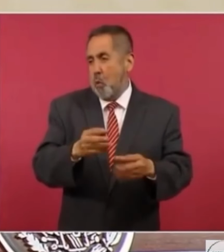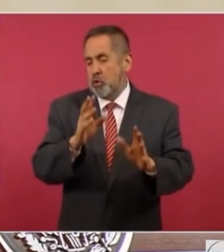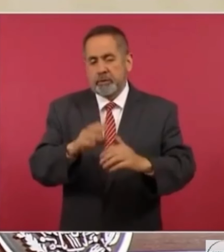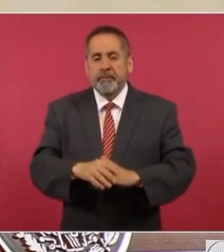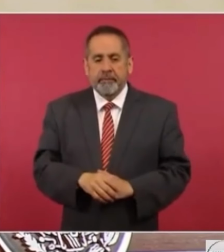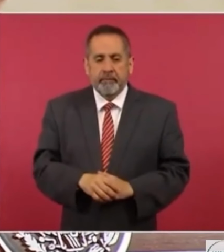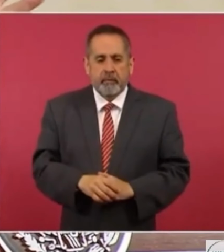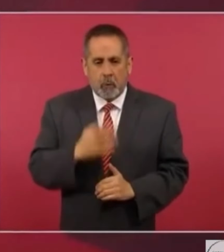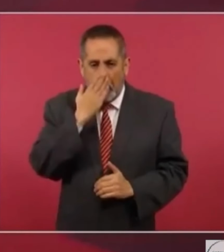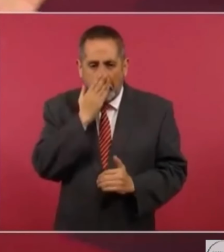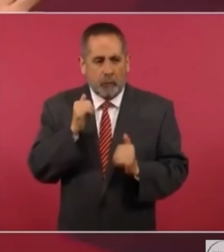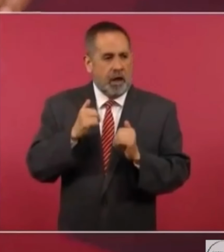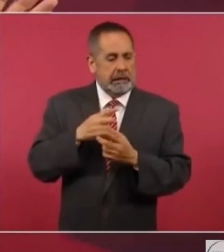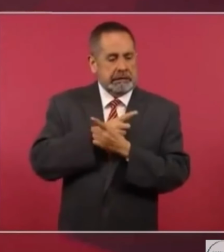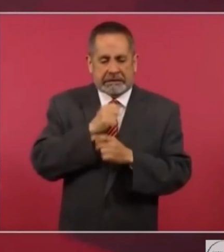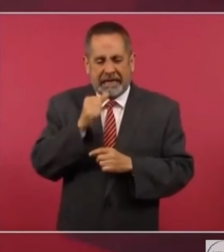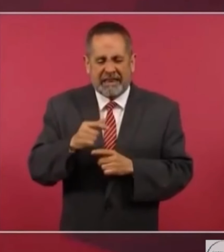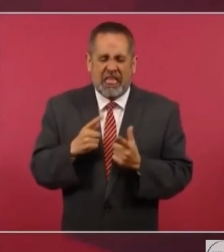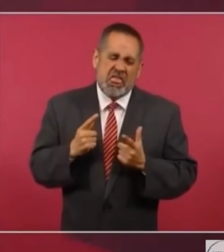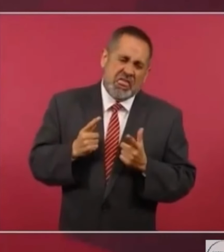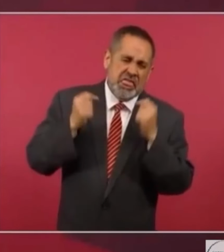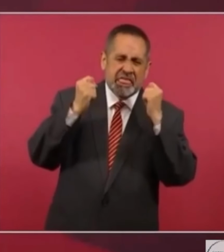sin escrúpulos morales de nada,